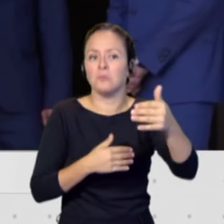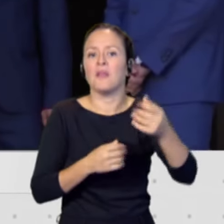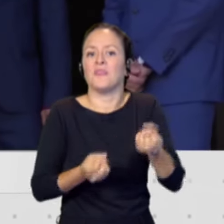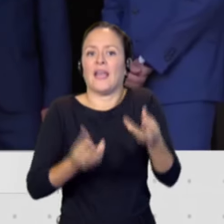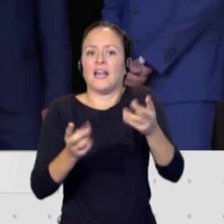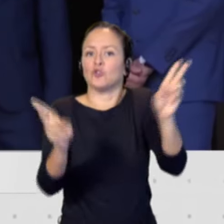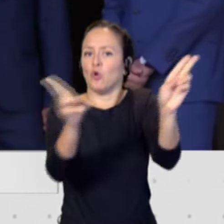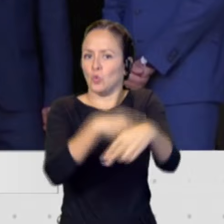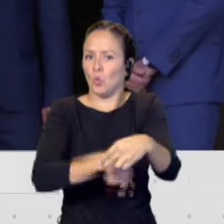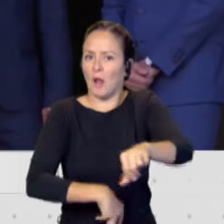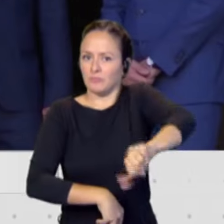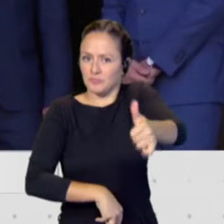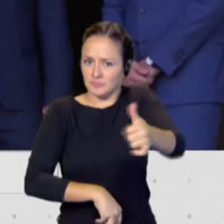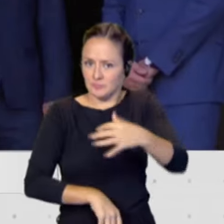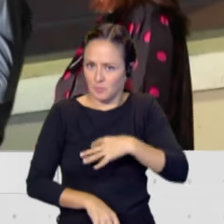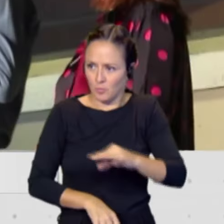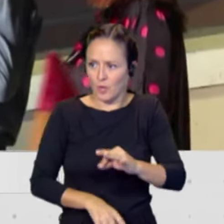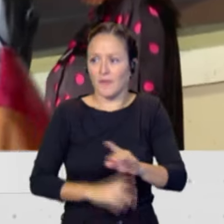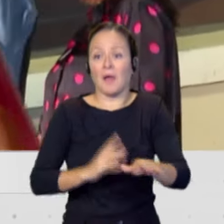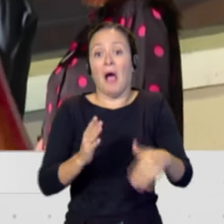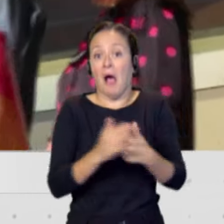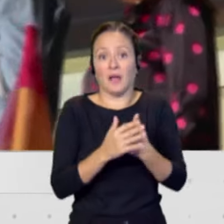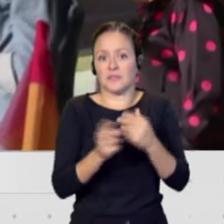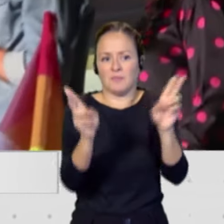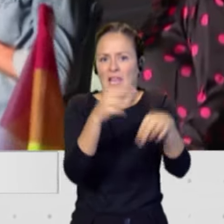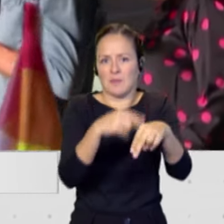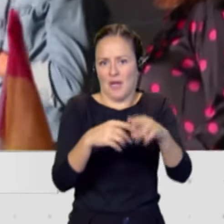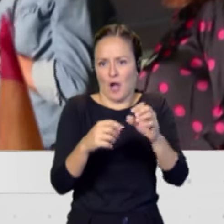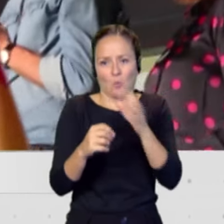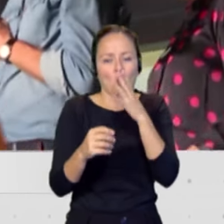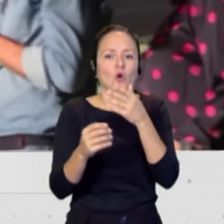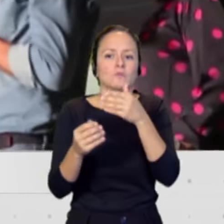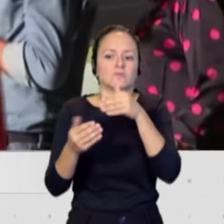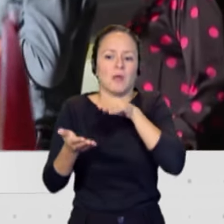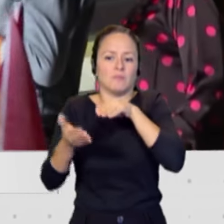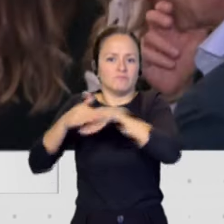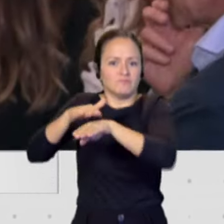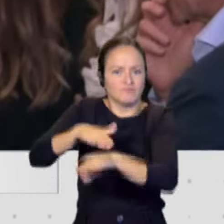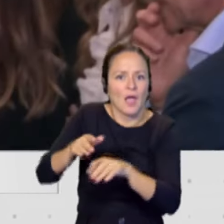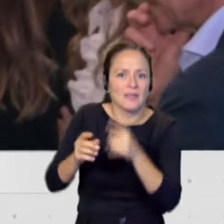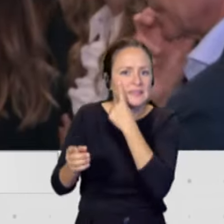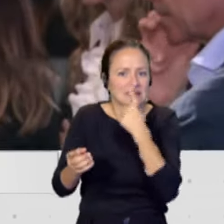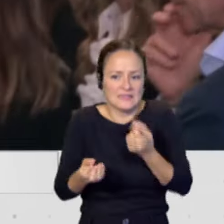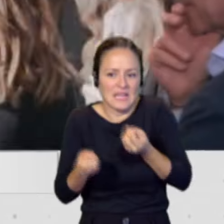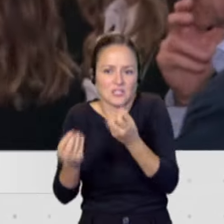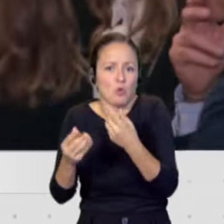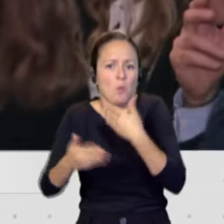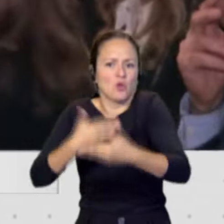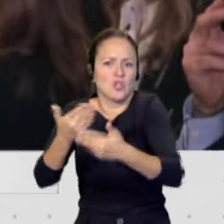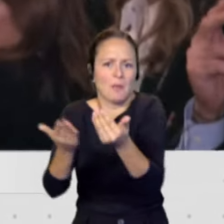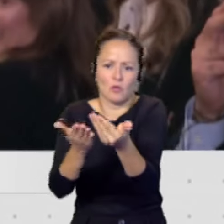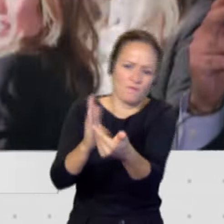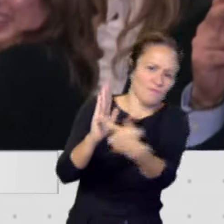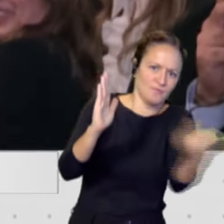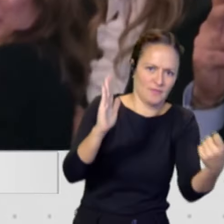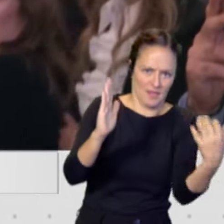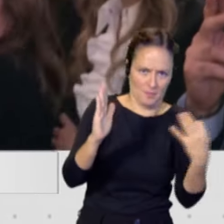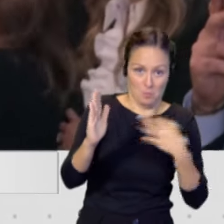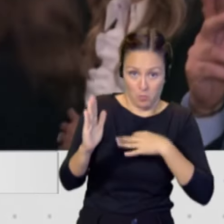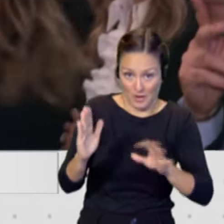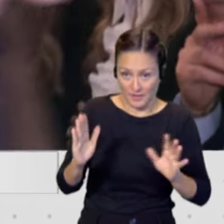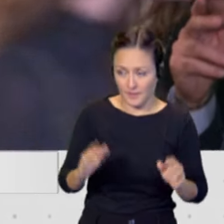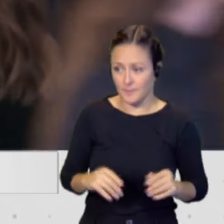y que y que se elimine que se aparte del resto del procedimiento mm eh la letrada Marta Castro lo decías